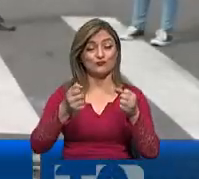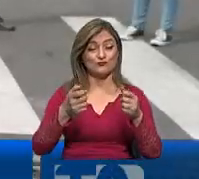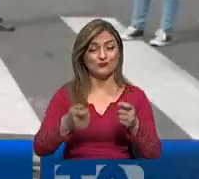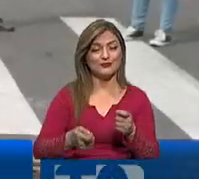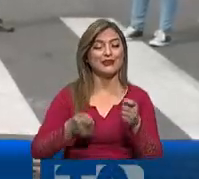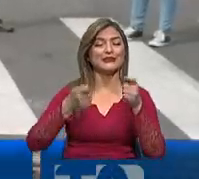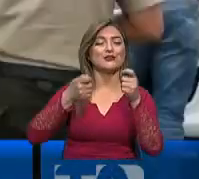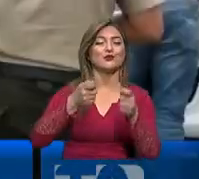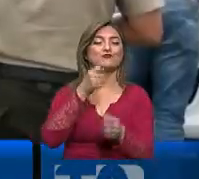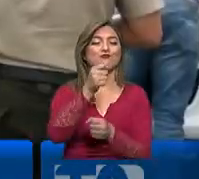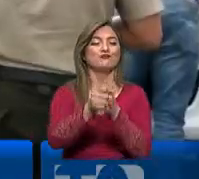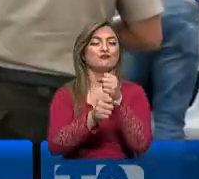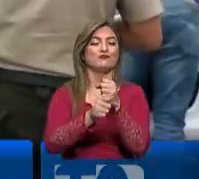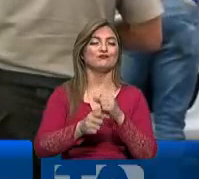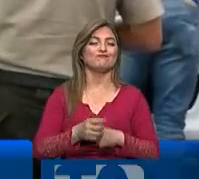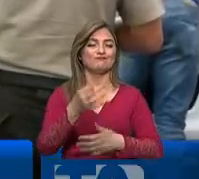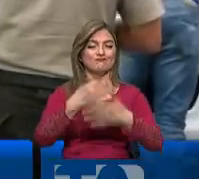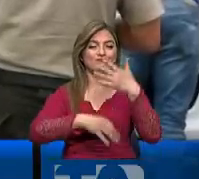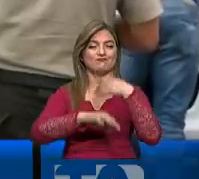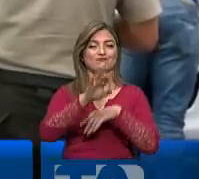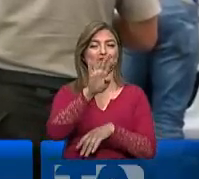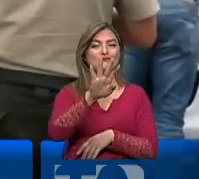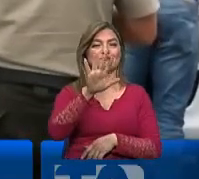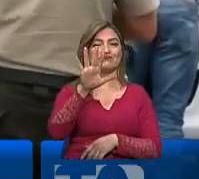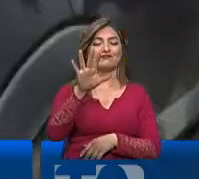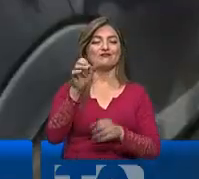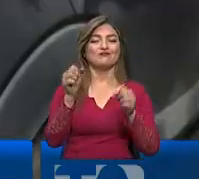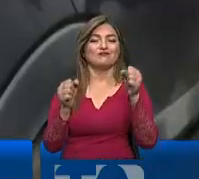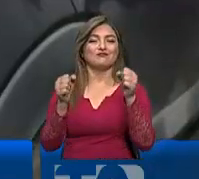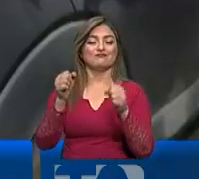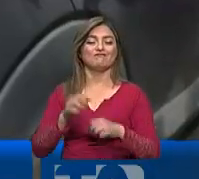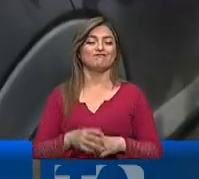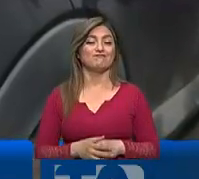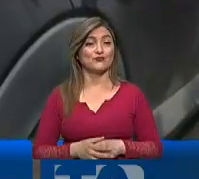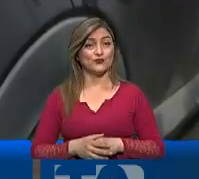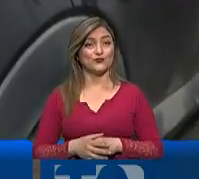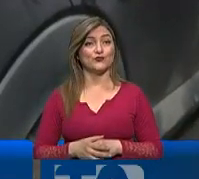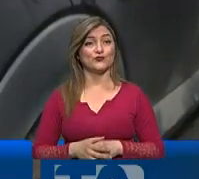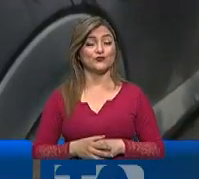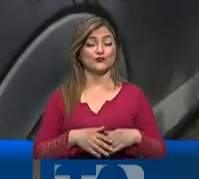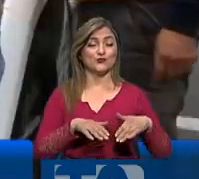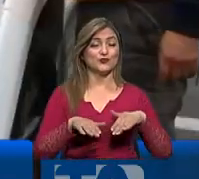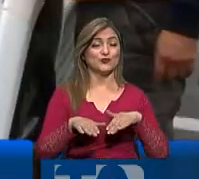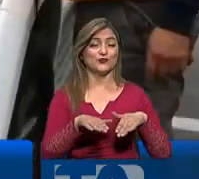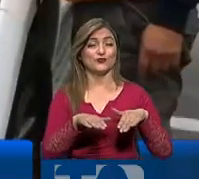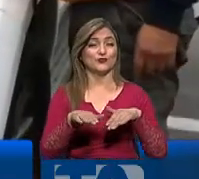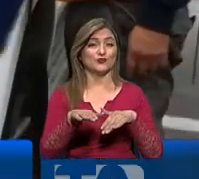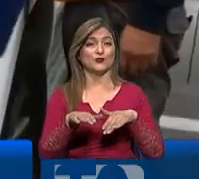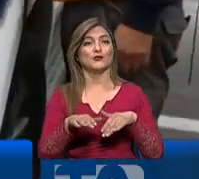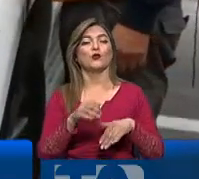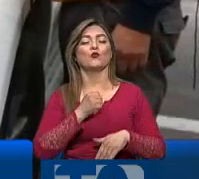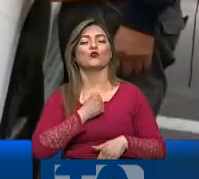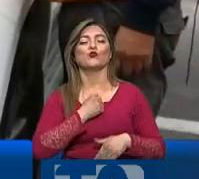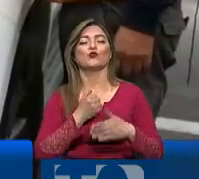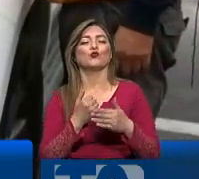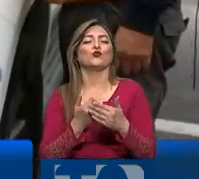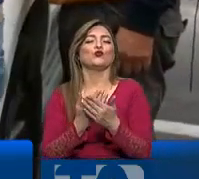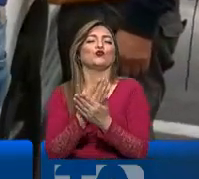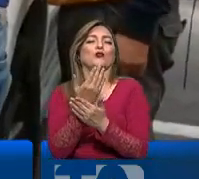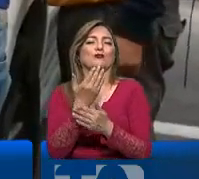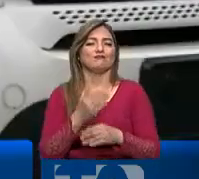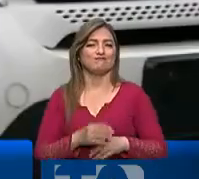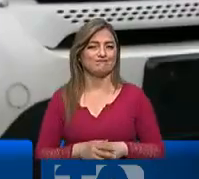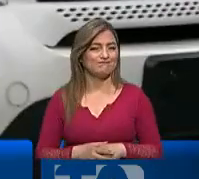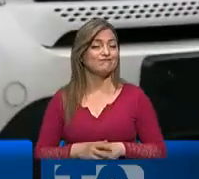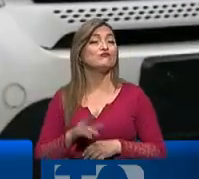realiza en el presente año, con un total de 45 vehículos, los mismos que circulaban en el país con nuevos propietarios, que